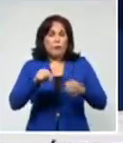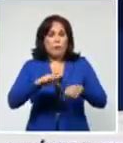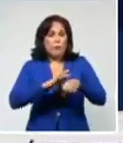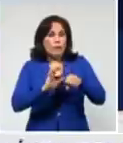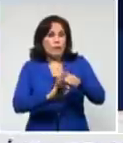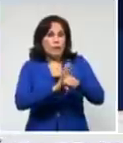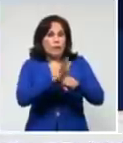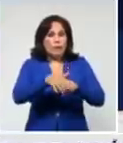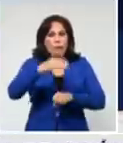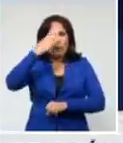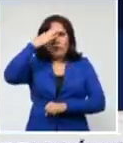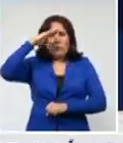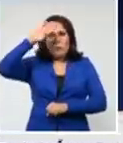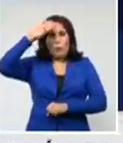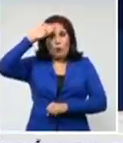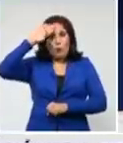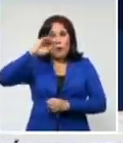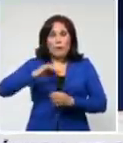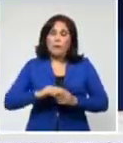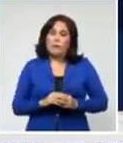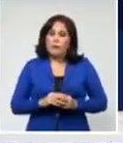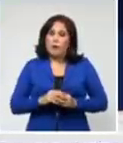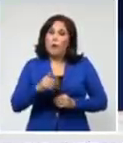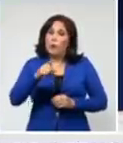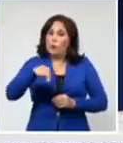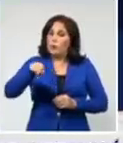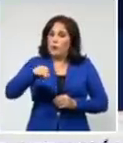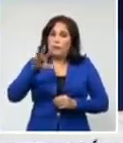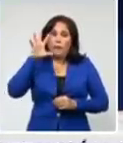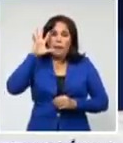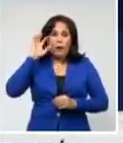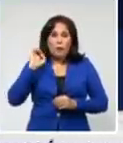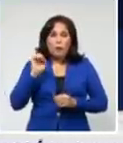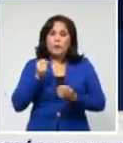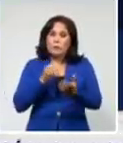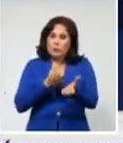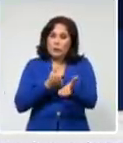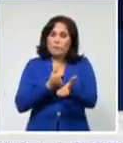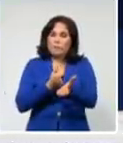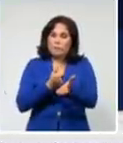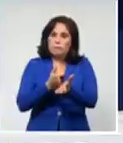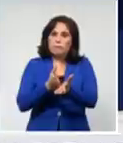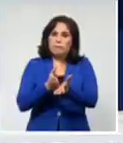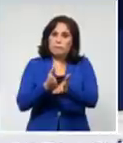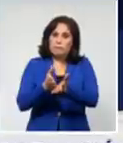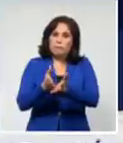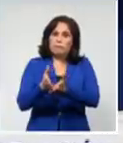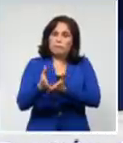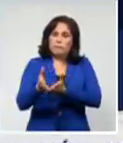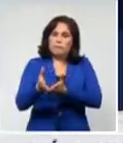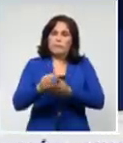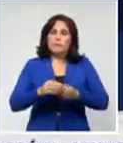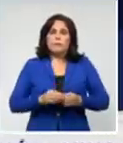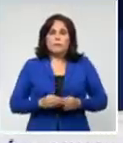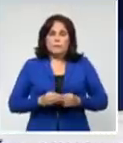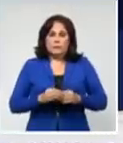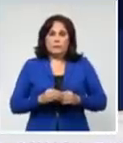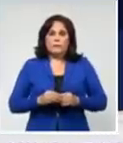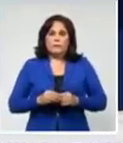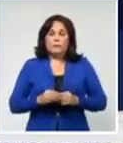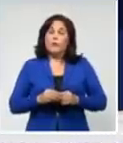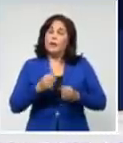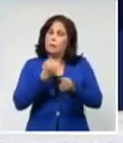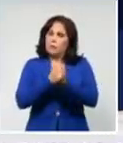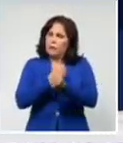en nuestro país. Como ustedes ven, todavía extremadamente